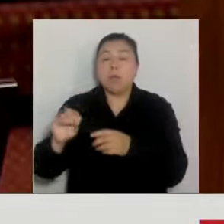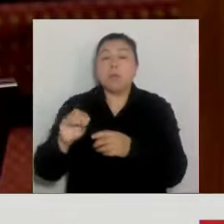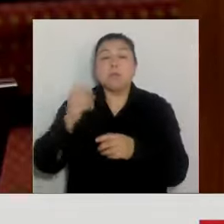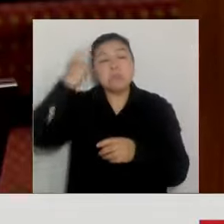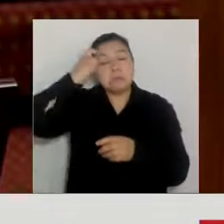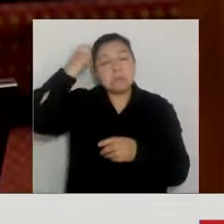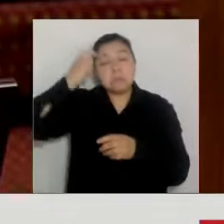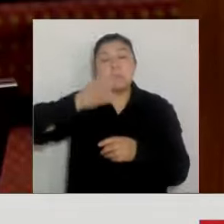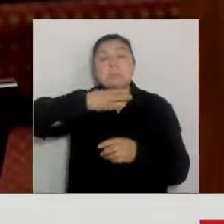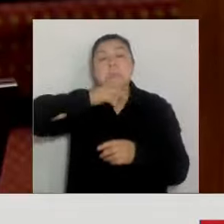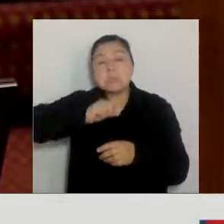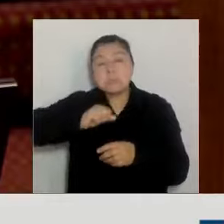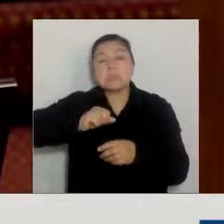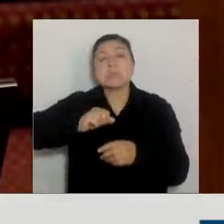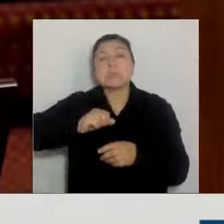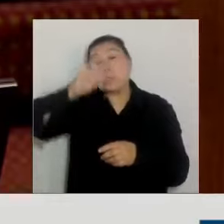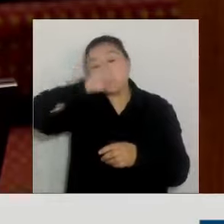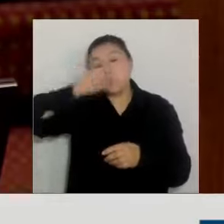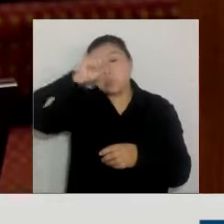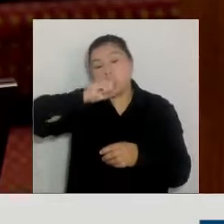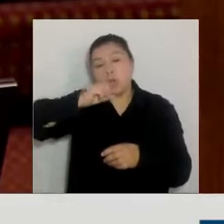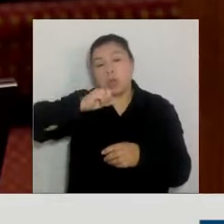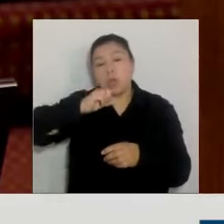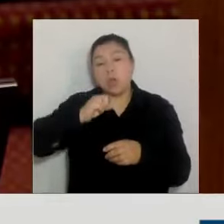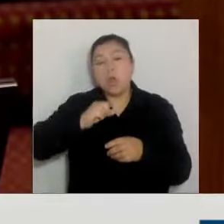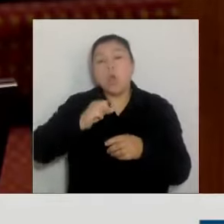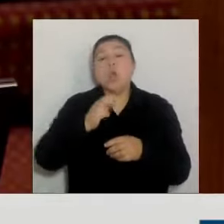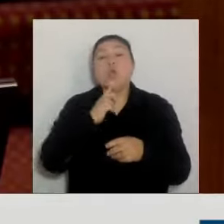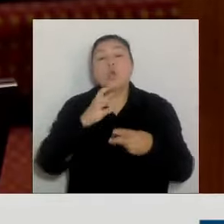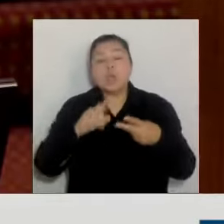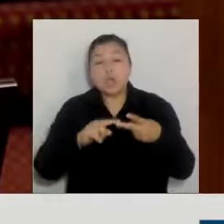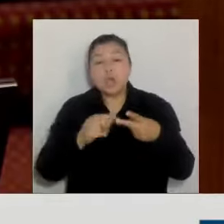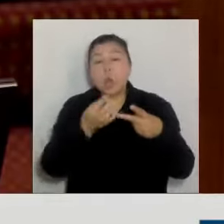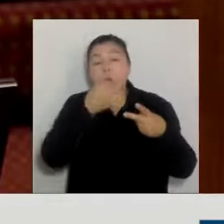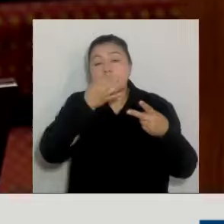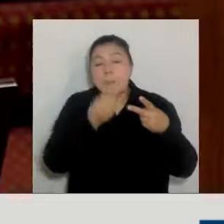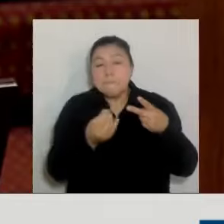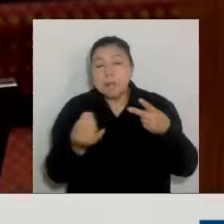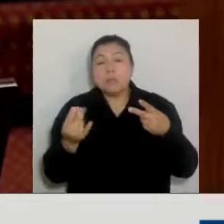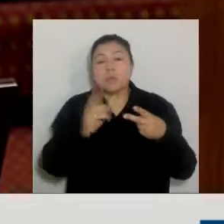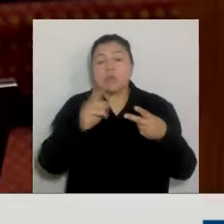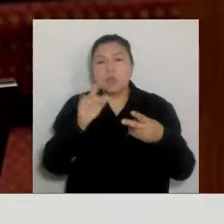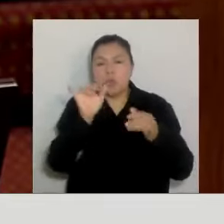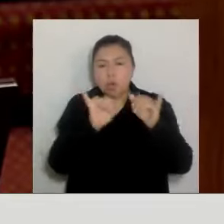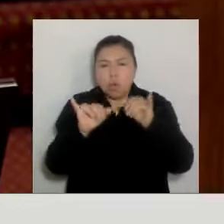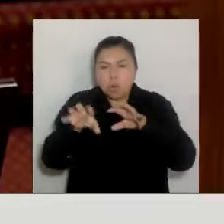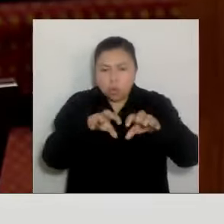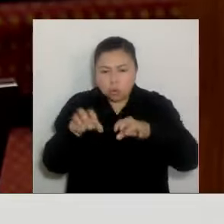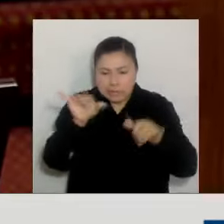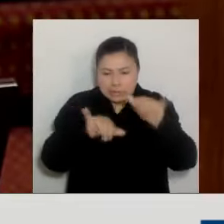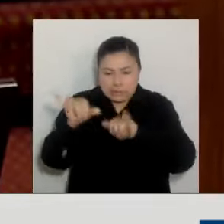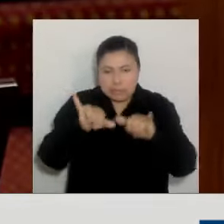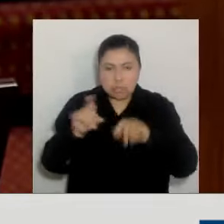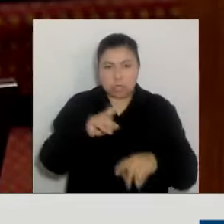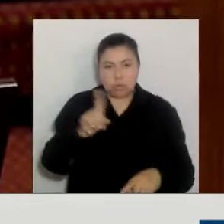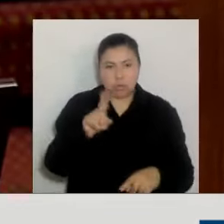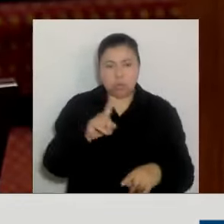sus cerdos con grano con pasto y no con productos químicos por lo tanto quiero